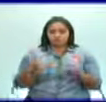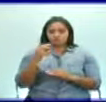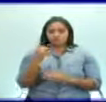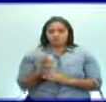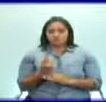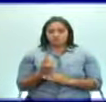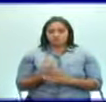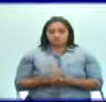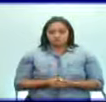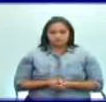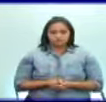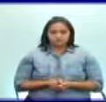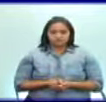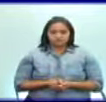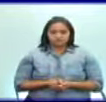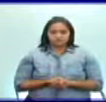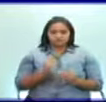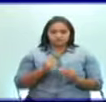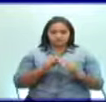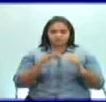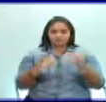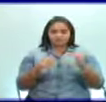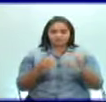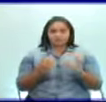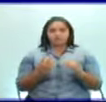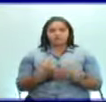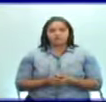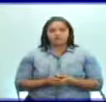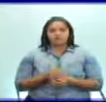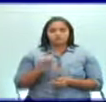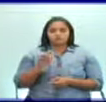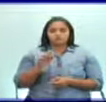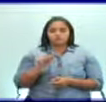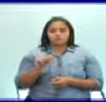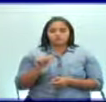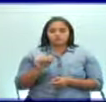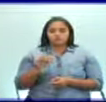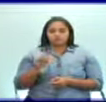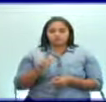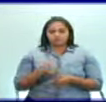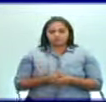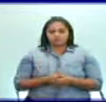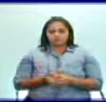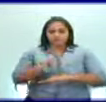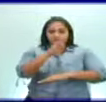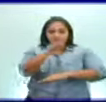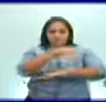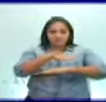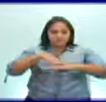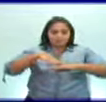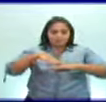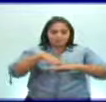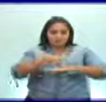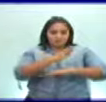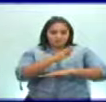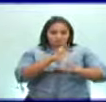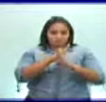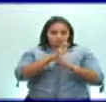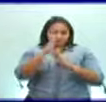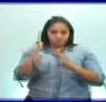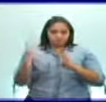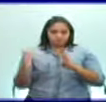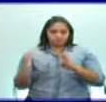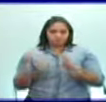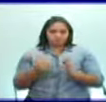asíntota, pasaría por 2, ¿verdad? Y igual 2, mírenlo aquí, lo da el valor de b, y el desplazamiento tiene un lugar hacia la derecha, sería x menos 1,